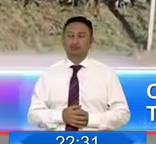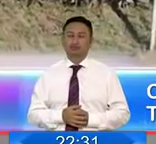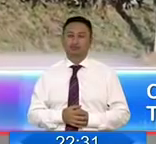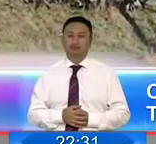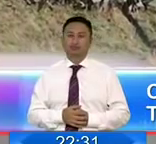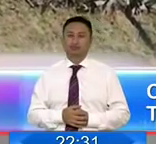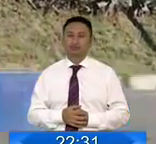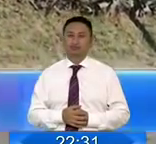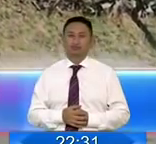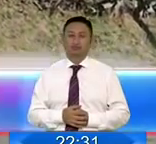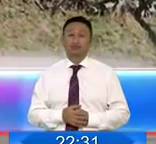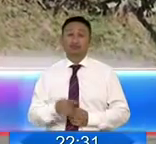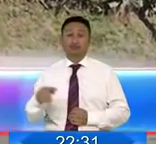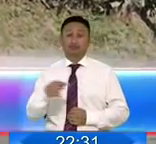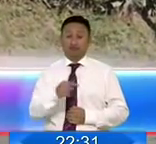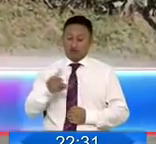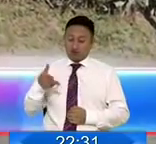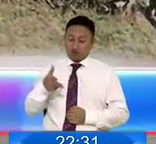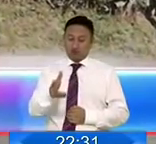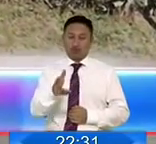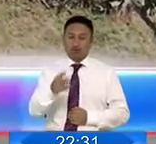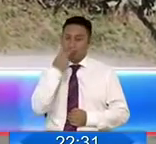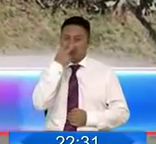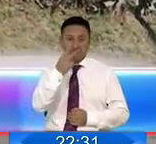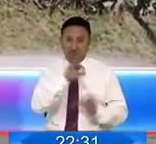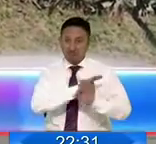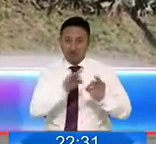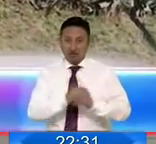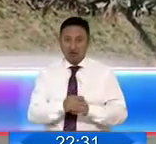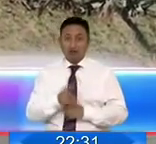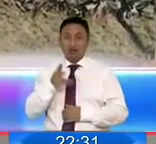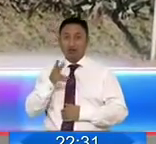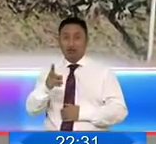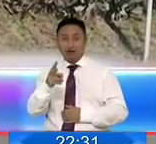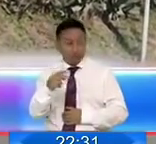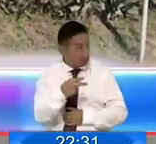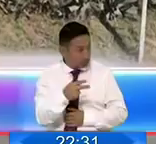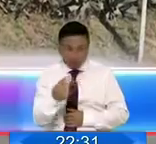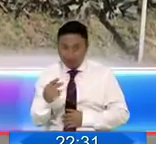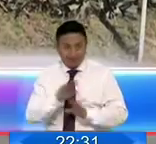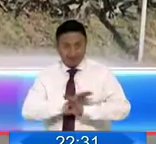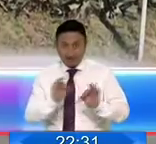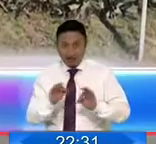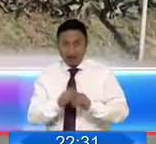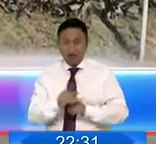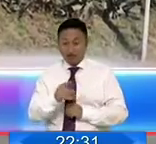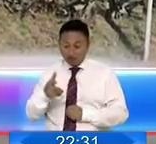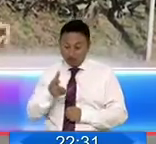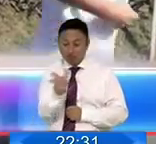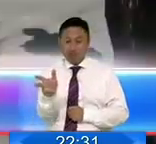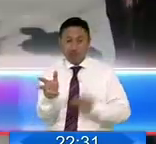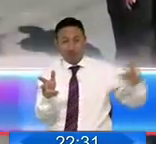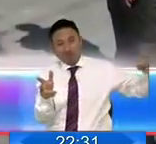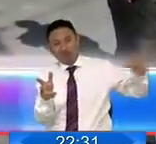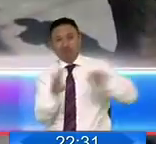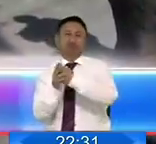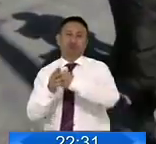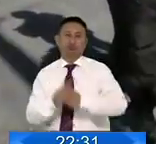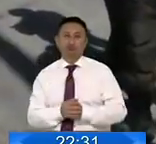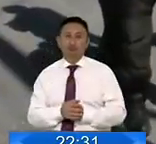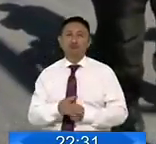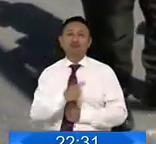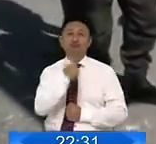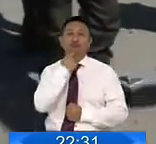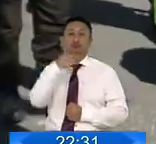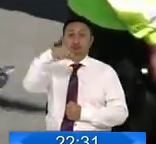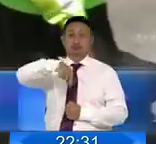parte del adoquinado. No, al tanto, no creo que se percató de lo que vino la otra moto atrás y se impactó. Cuentan que en el